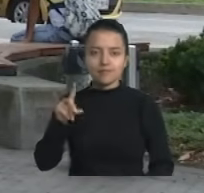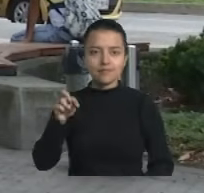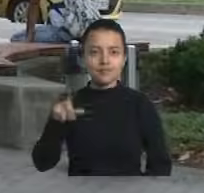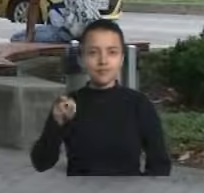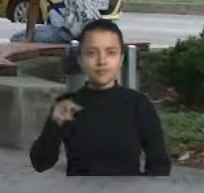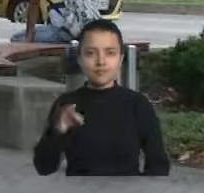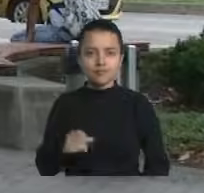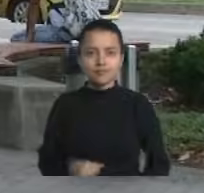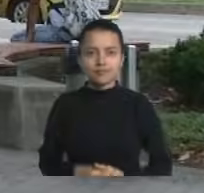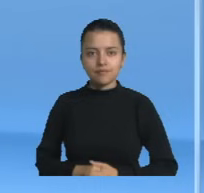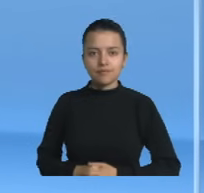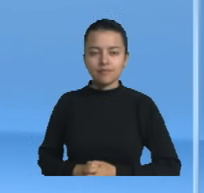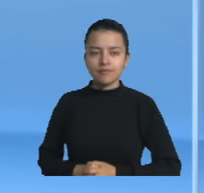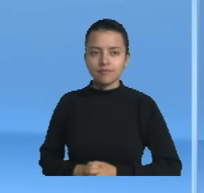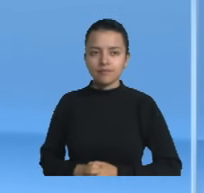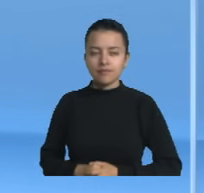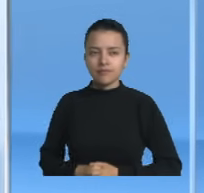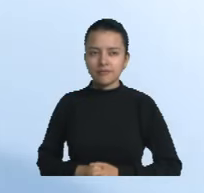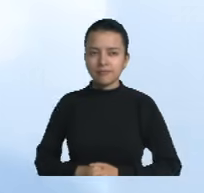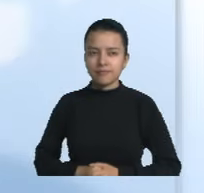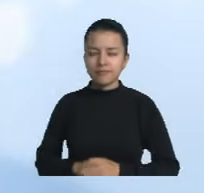1, CMI.